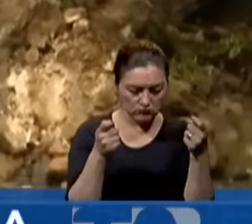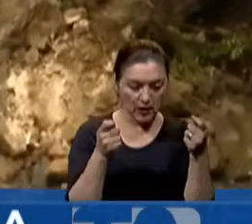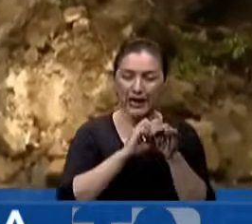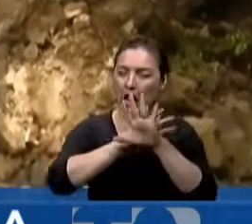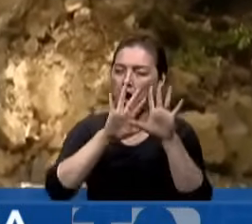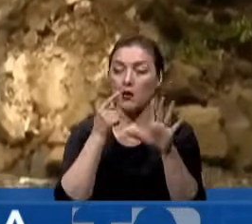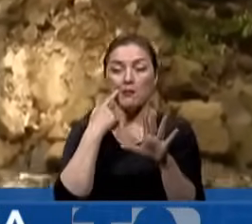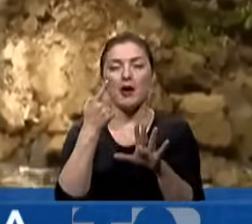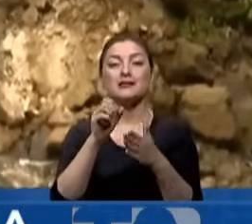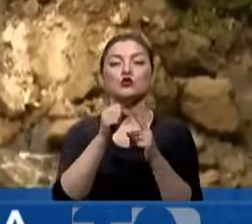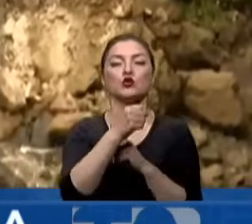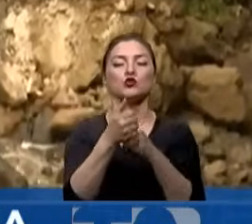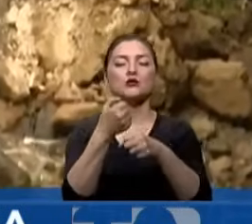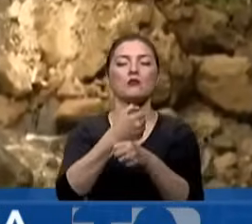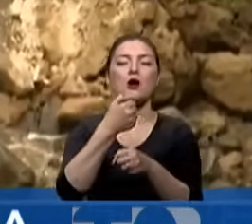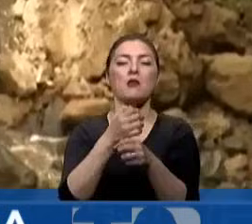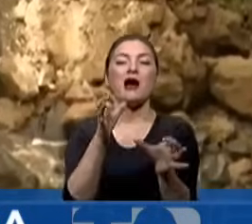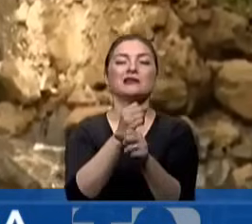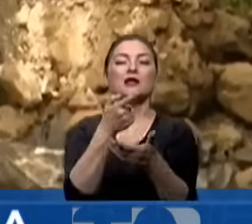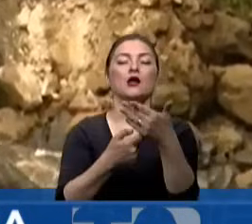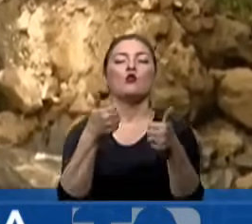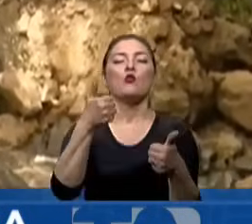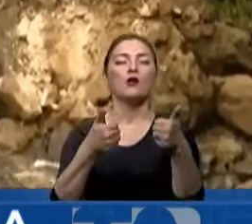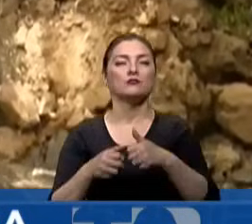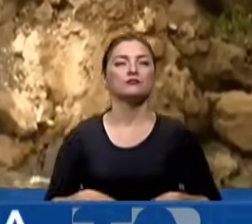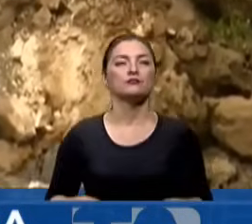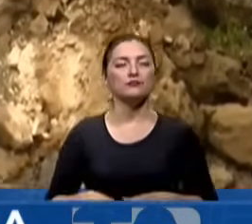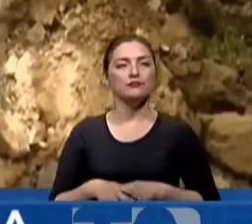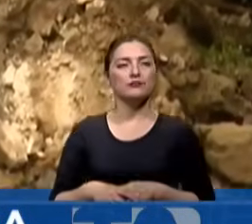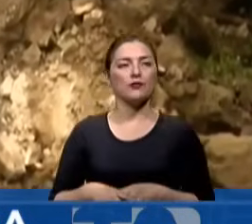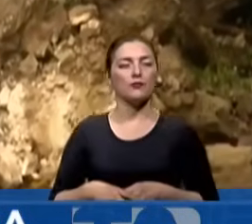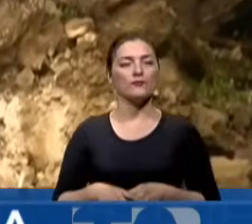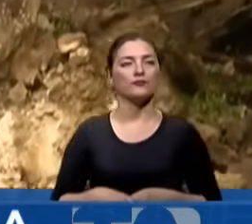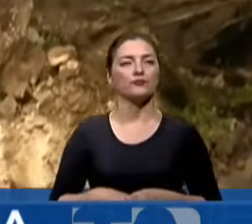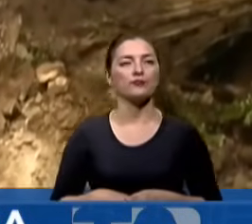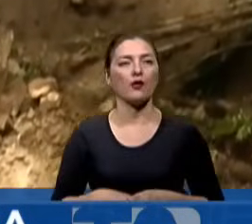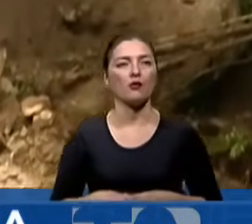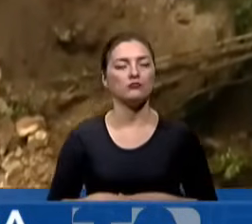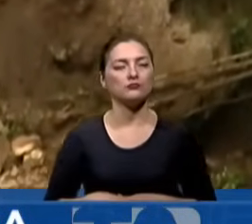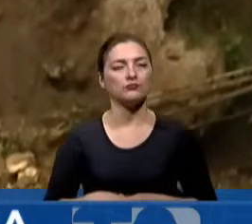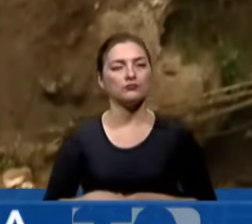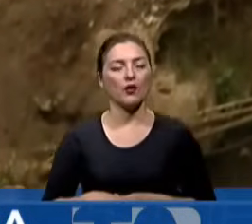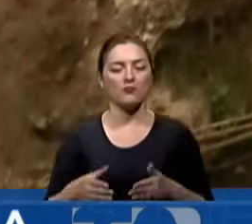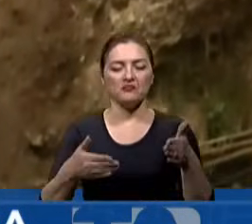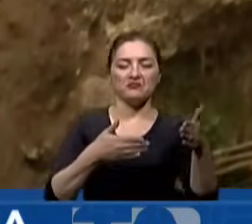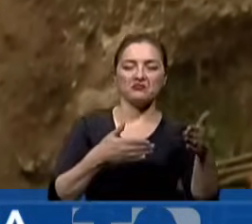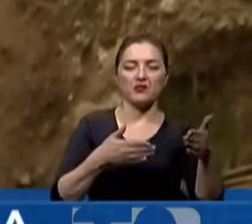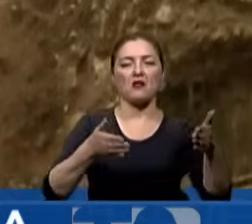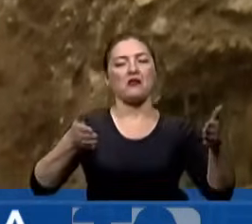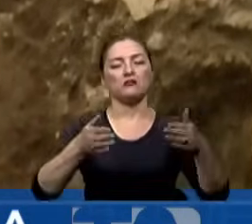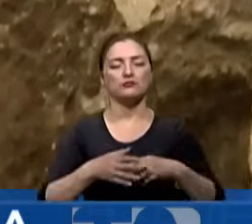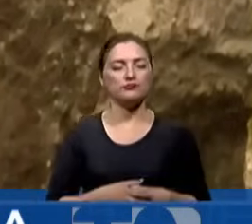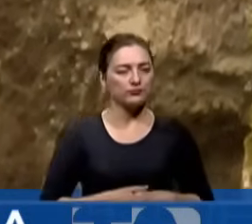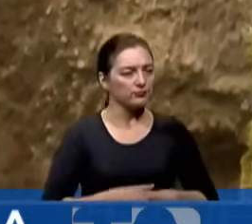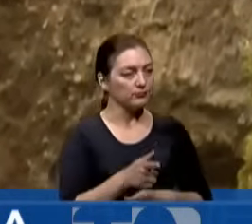mencionen cuáles serían los trabajos a realizarse o qué se va a realizar en el tema de la habilitación parcial o total de la vía. Hacen